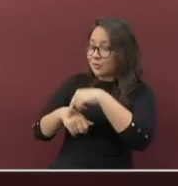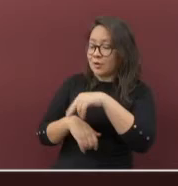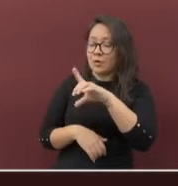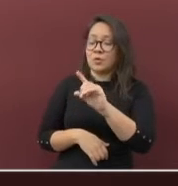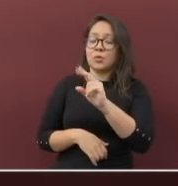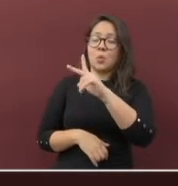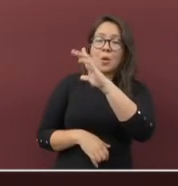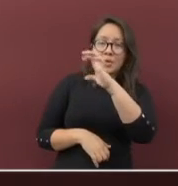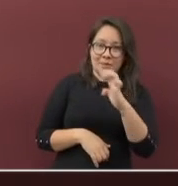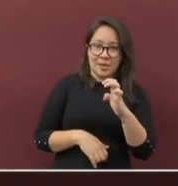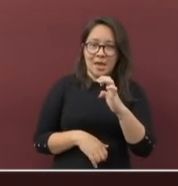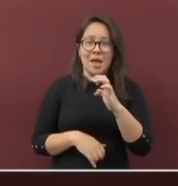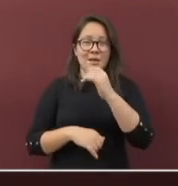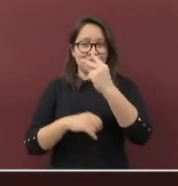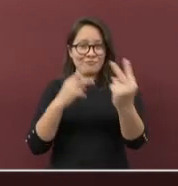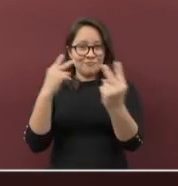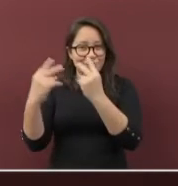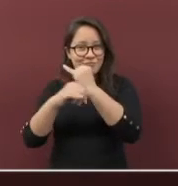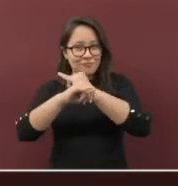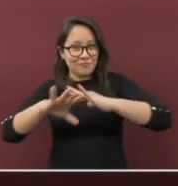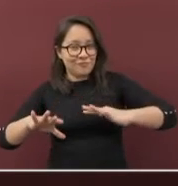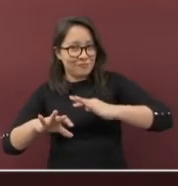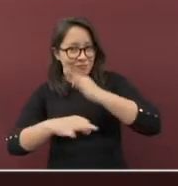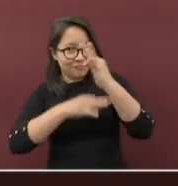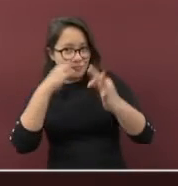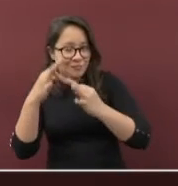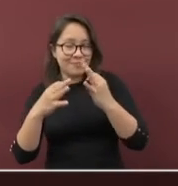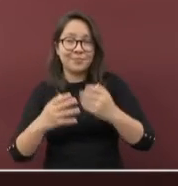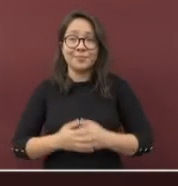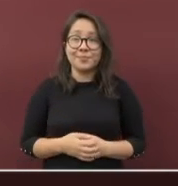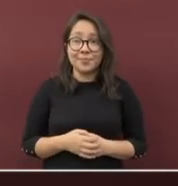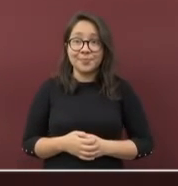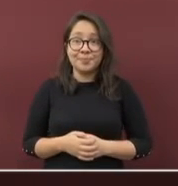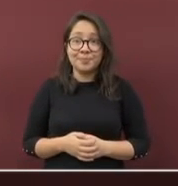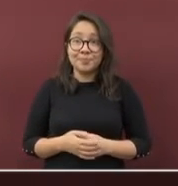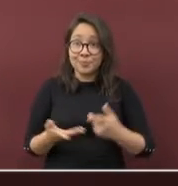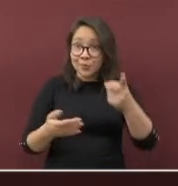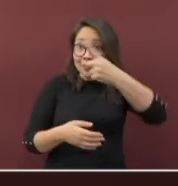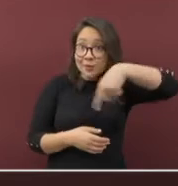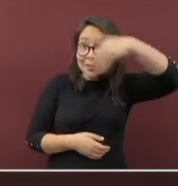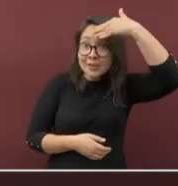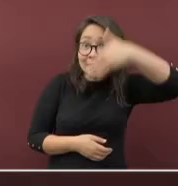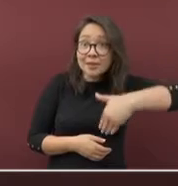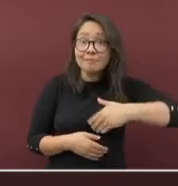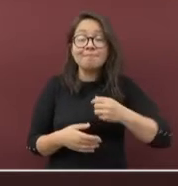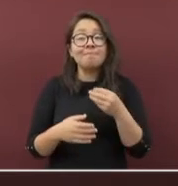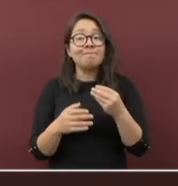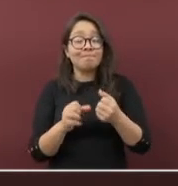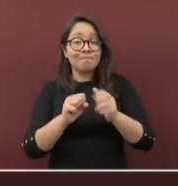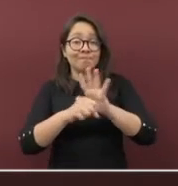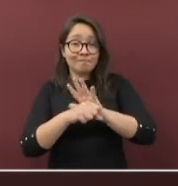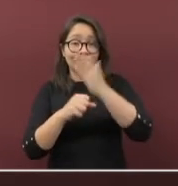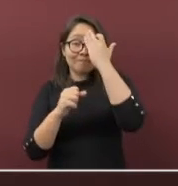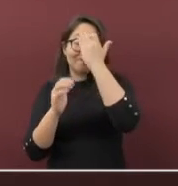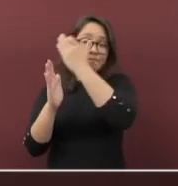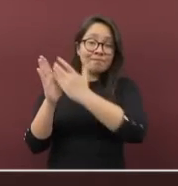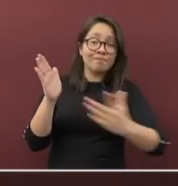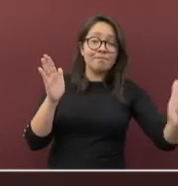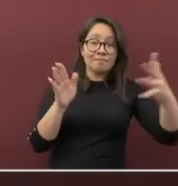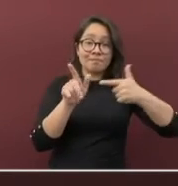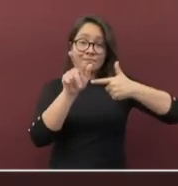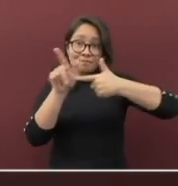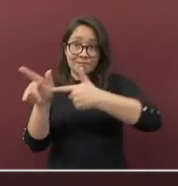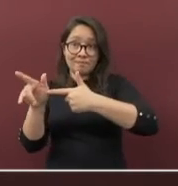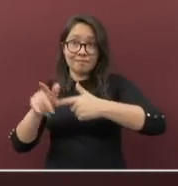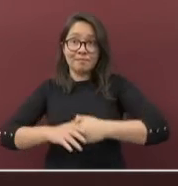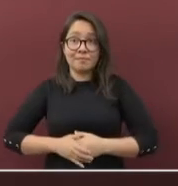compartirnos esta información como bien saben seguimos en pandemia del virus arco 2